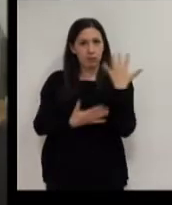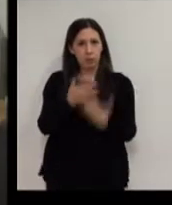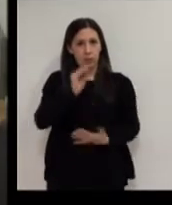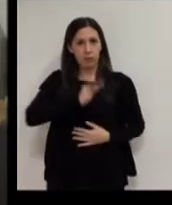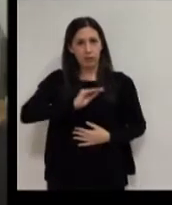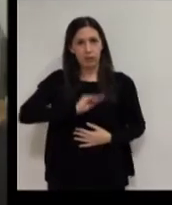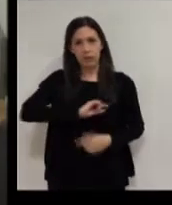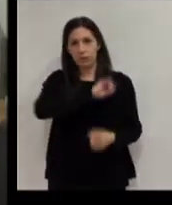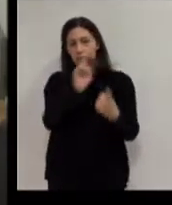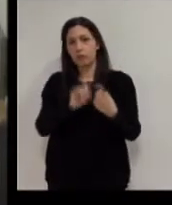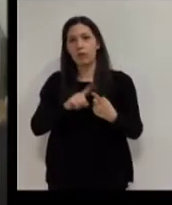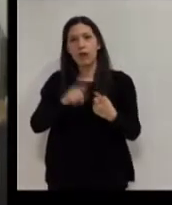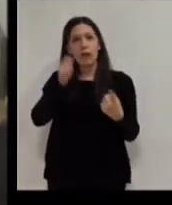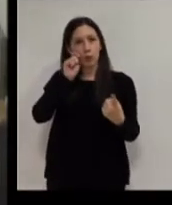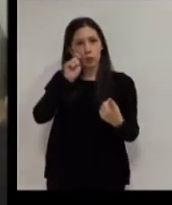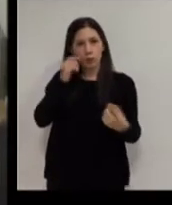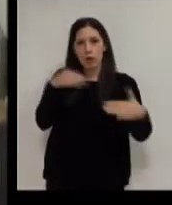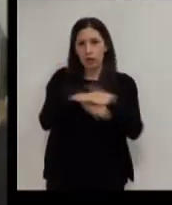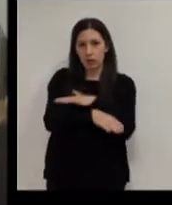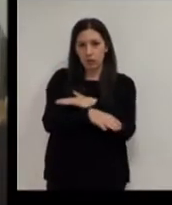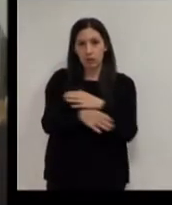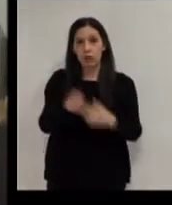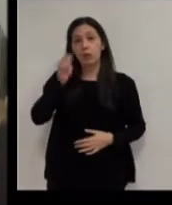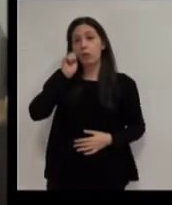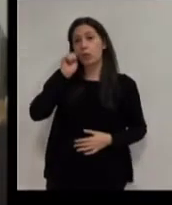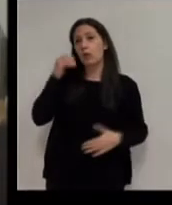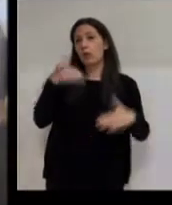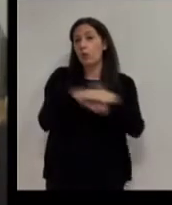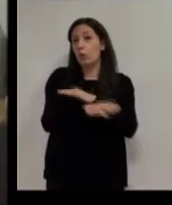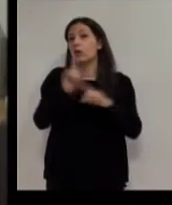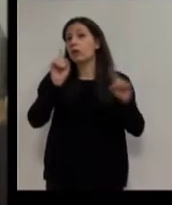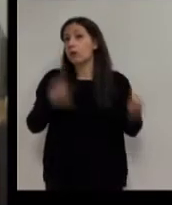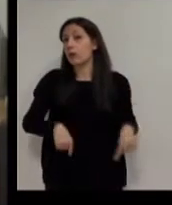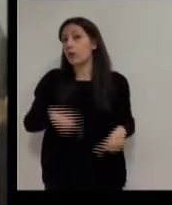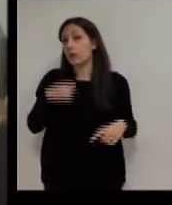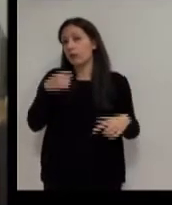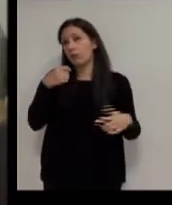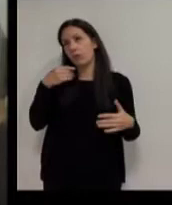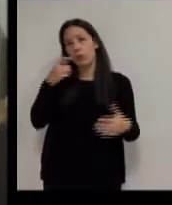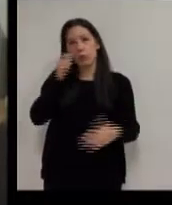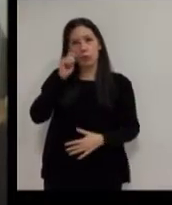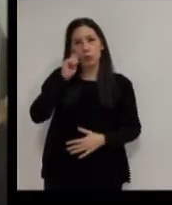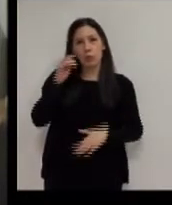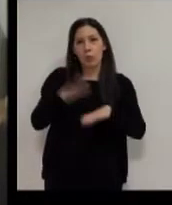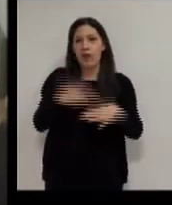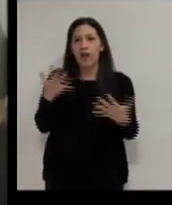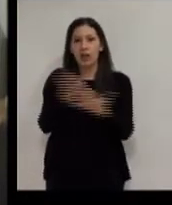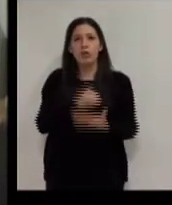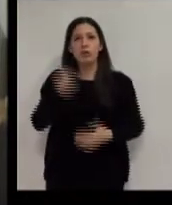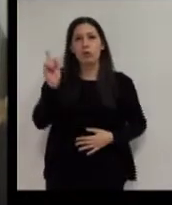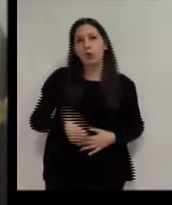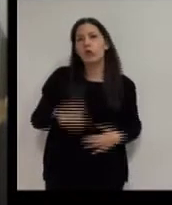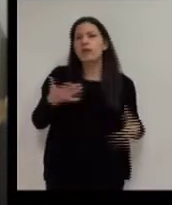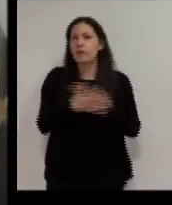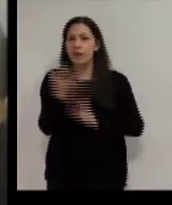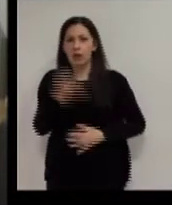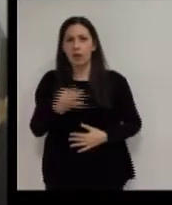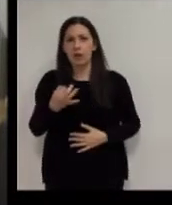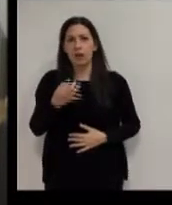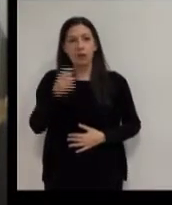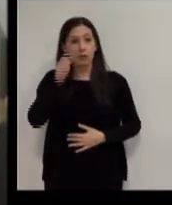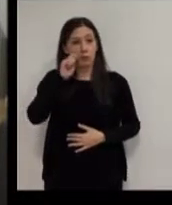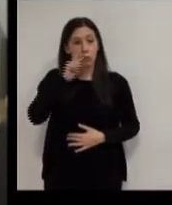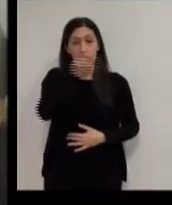una parte, el turismo accesible. El turismo accesible o turismo para todos, ¿qué implica? Pues que todo tipo